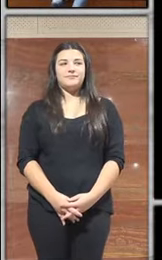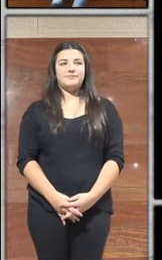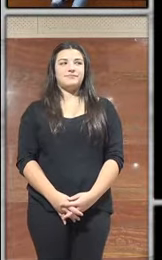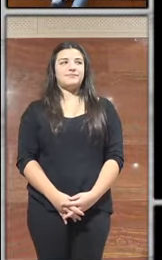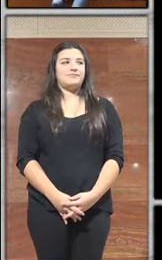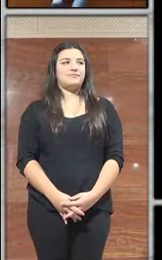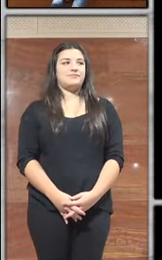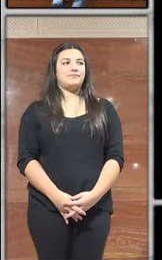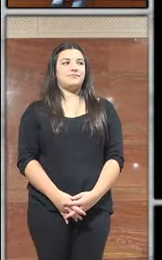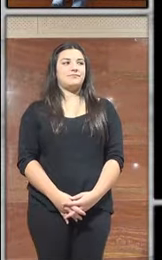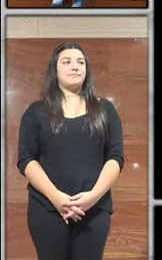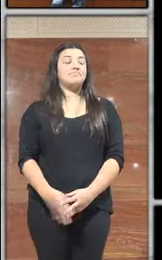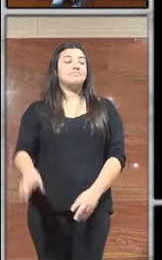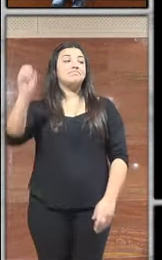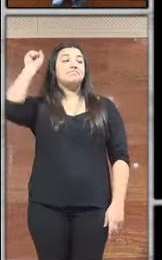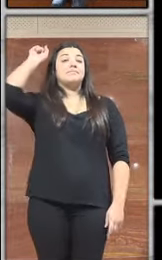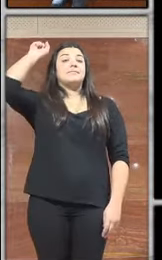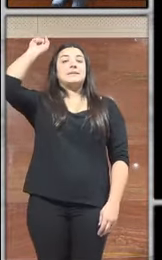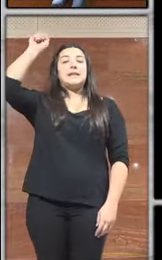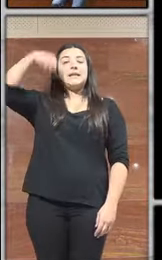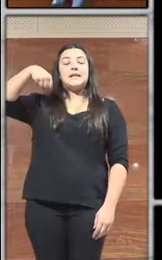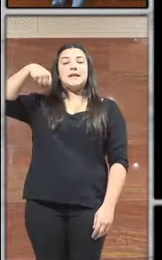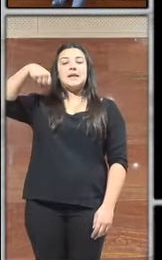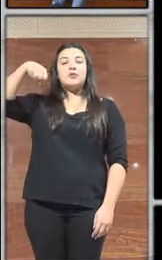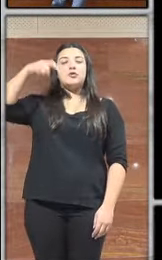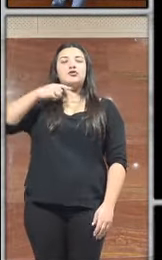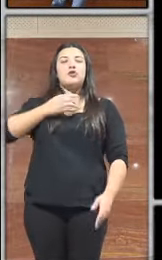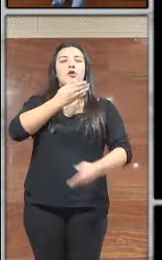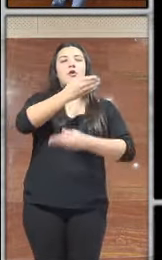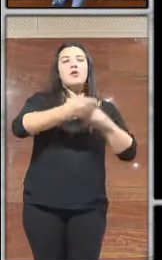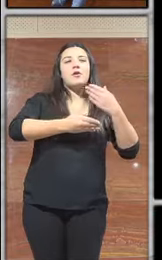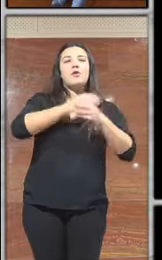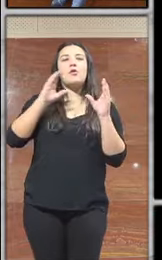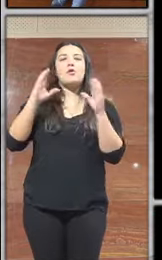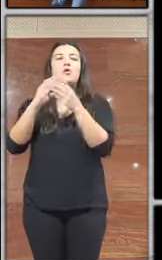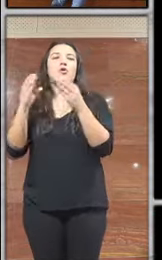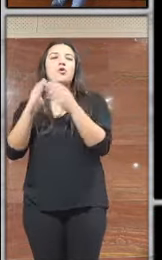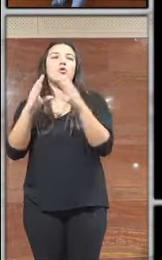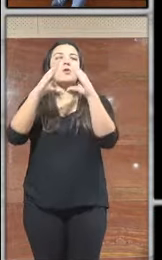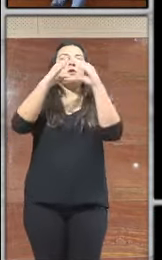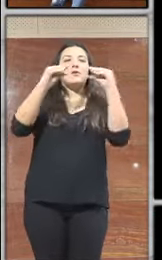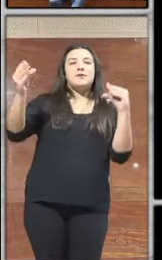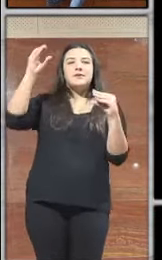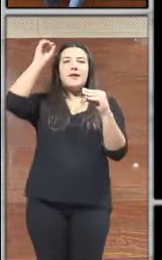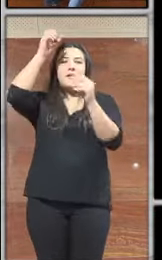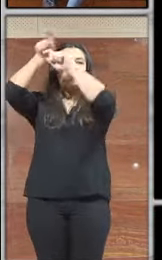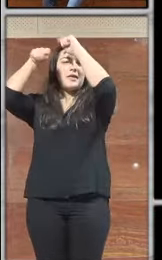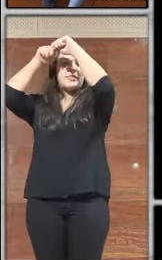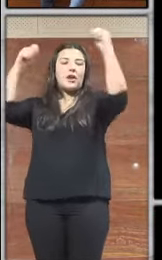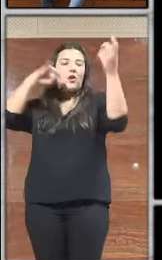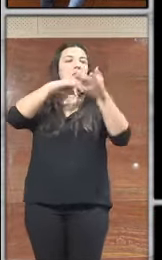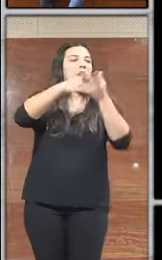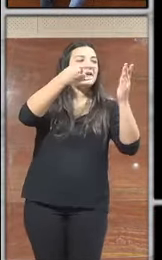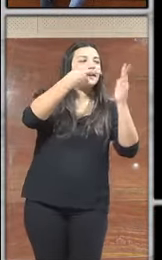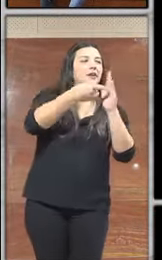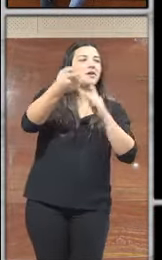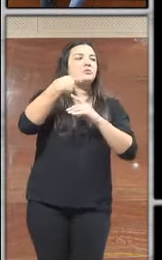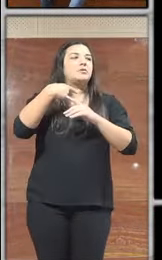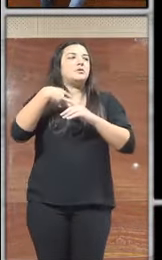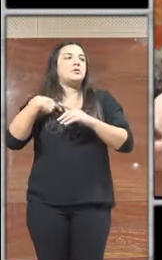yo en Aragón hemos estado colaborando con varios grupos de la Universidad de Zaragoza de los ingenieros alguno creo que estaba